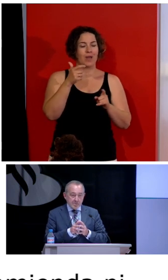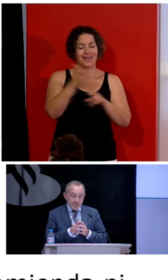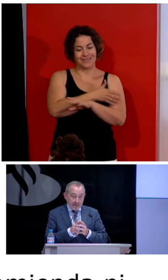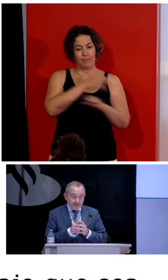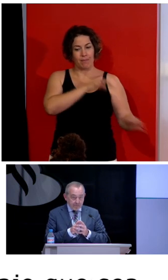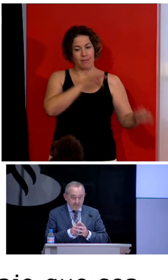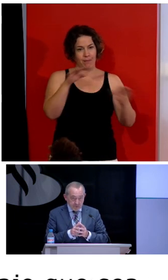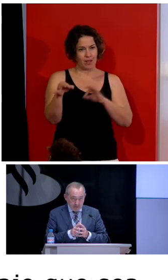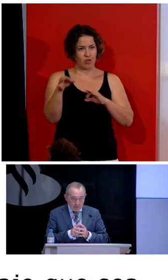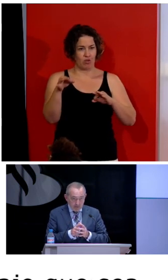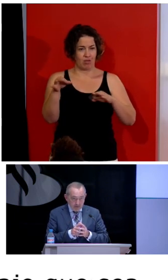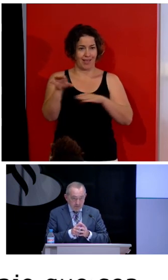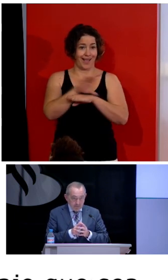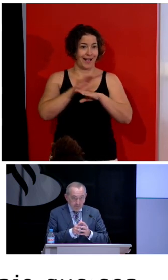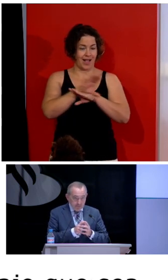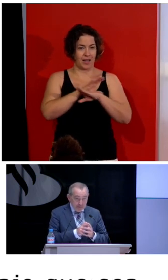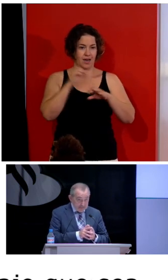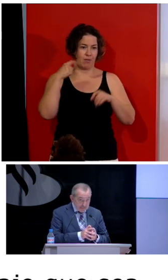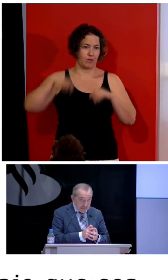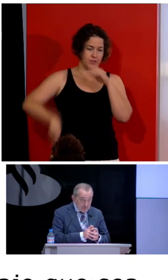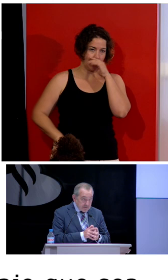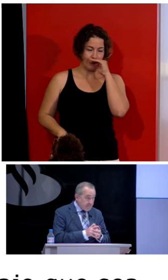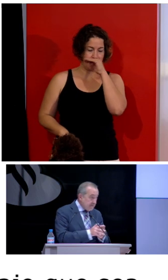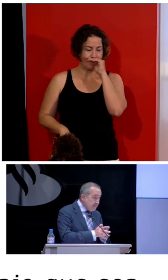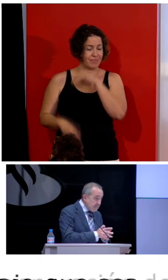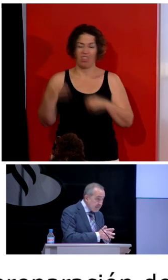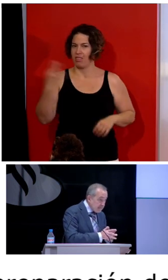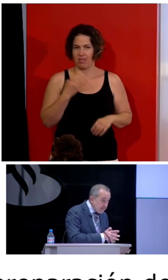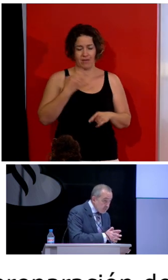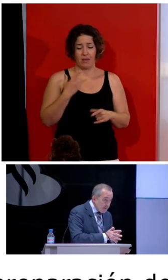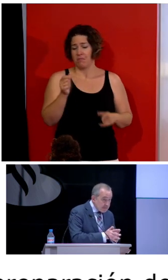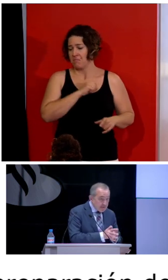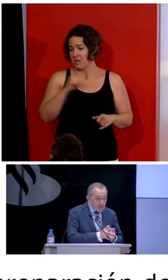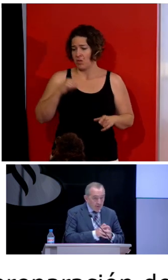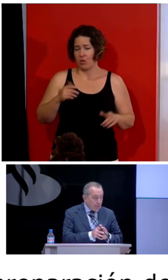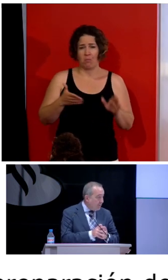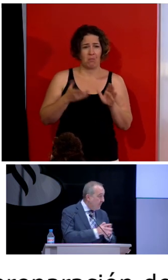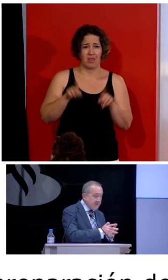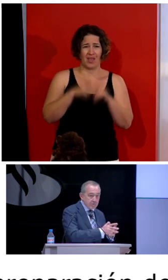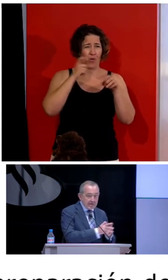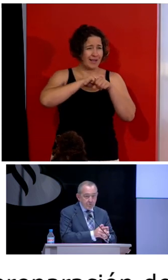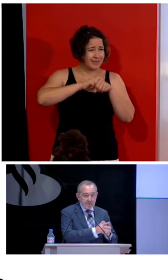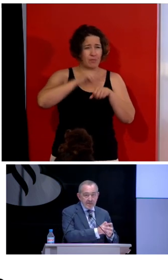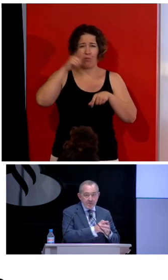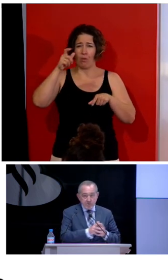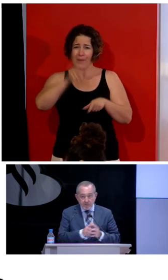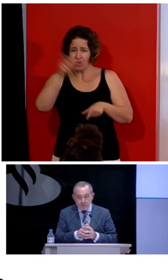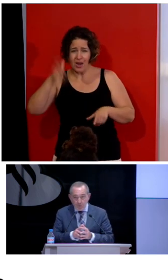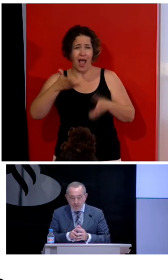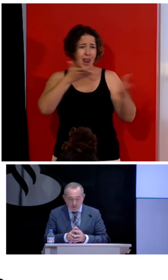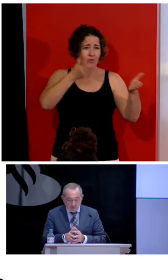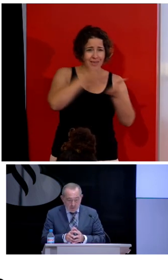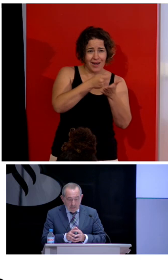preparación de carrera profesional. Tiene que tenerlo, independientemente de que sea subalterno o no, o personal auxiliar de no sé qué,